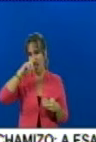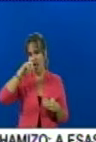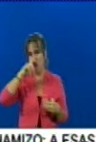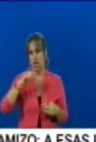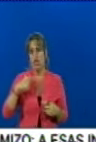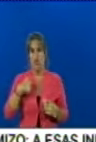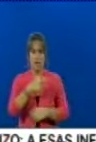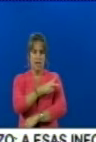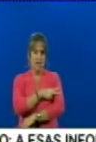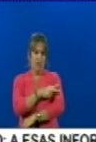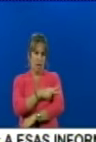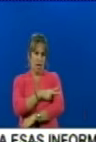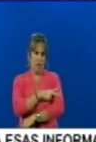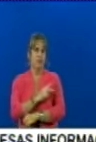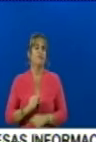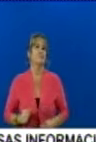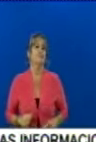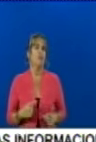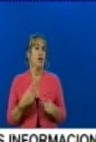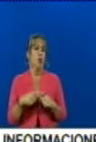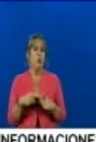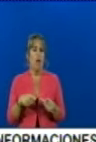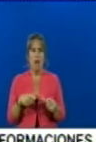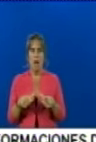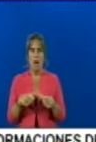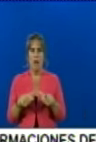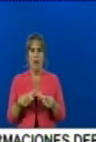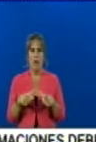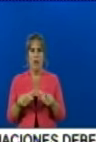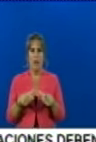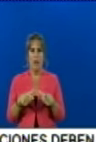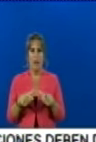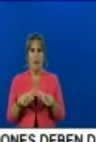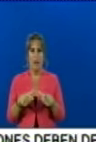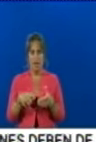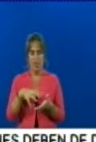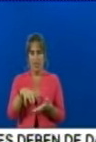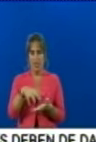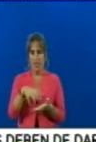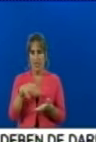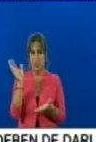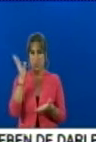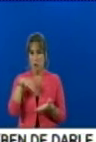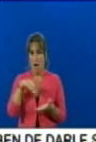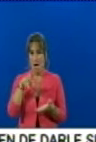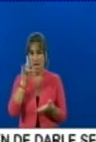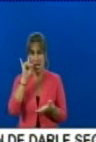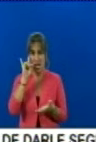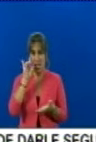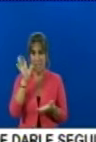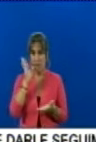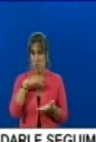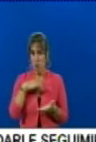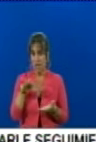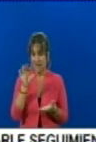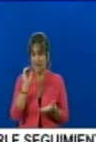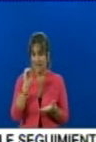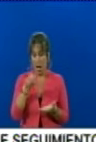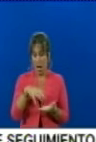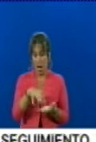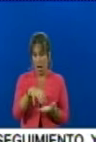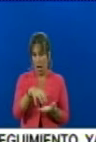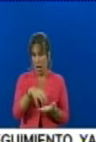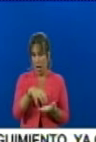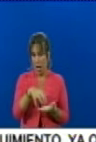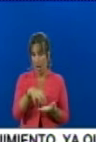Hay otro producto, es una batilla líquida, que tiene muy poco contenido de leche, en ocasiones ninguno, pero nos ha servido para satisfacer